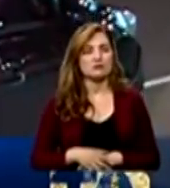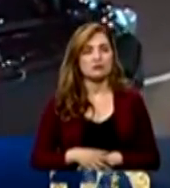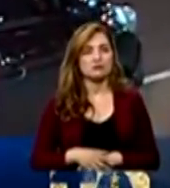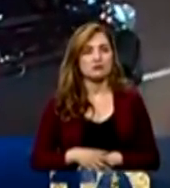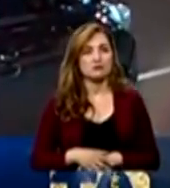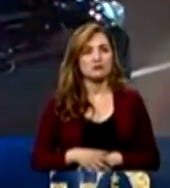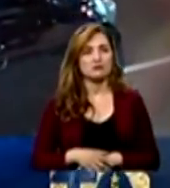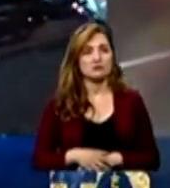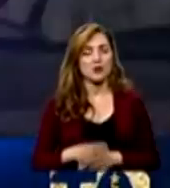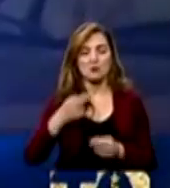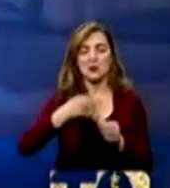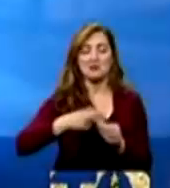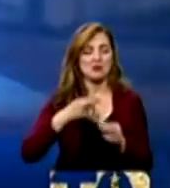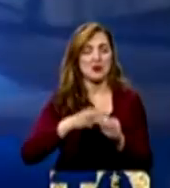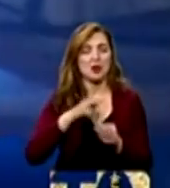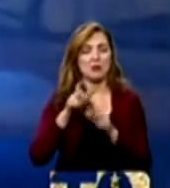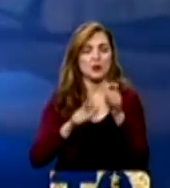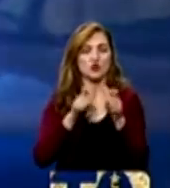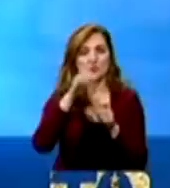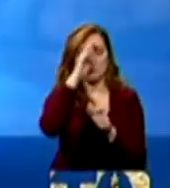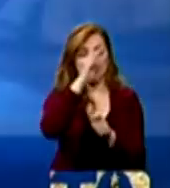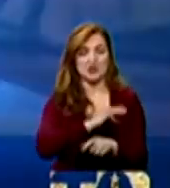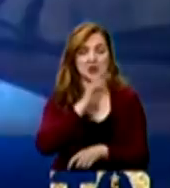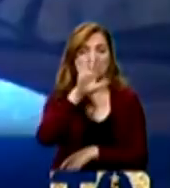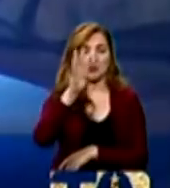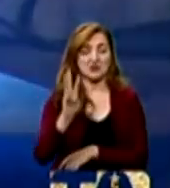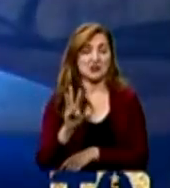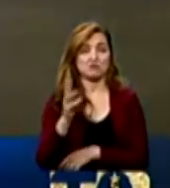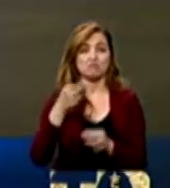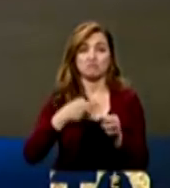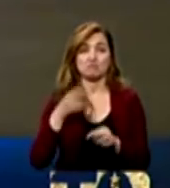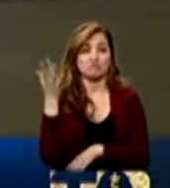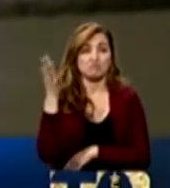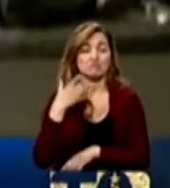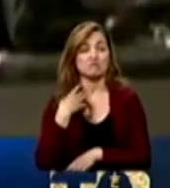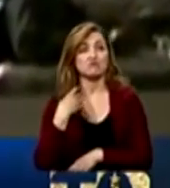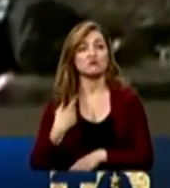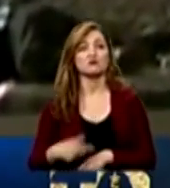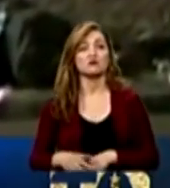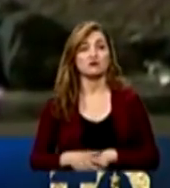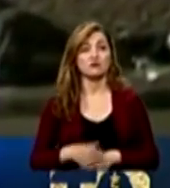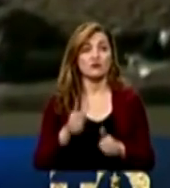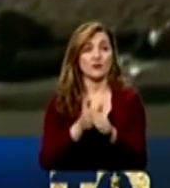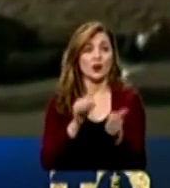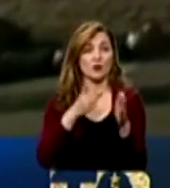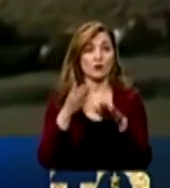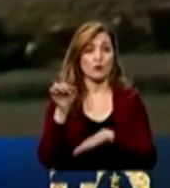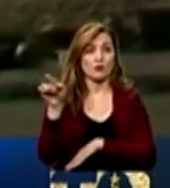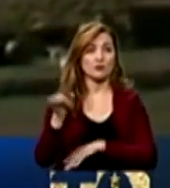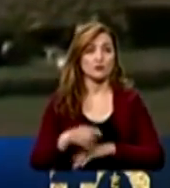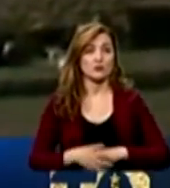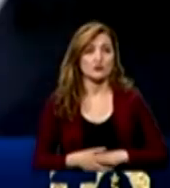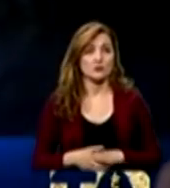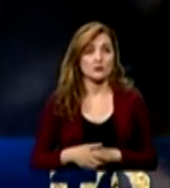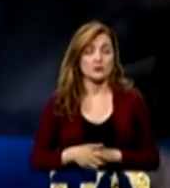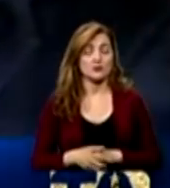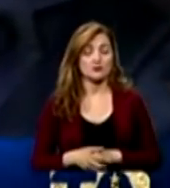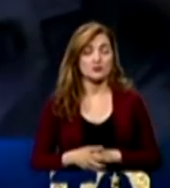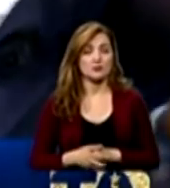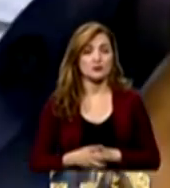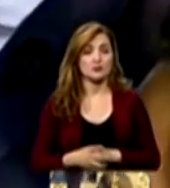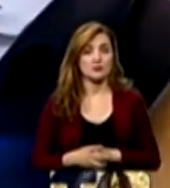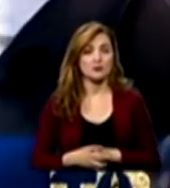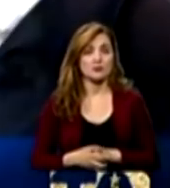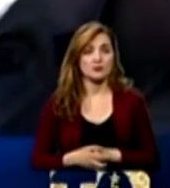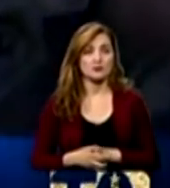reconstrucción han estado presentes los 56 militares que estuvieron cerca de la muerte del comando de policía Froilán Jiménez. ¿Con qué personas